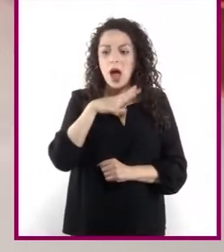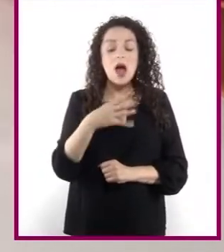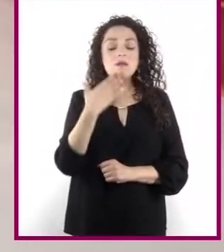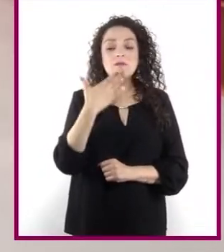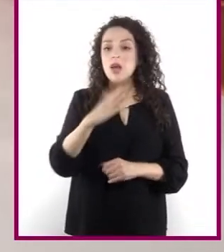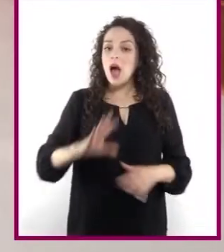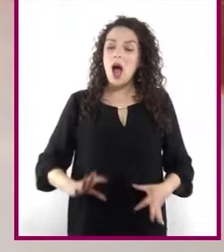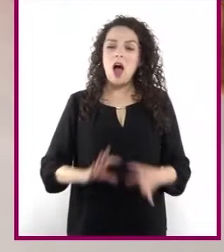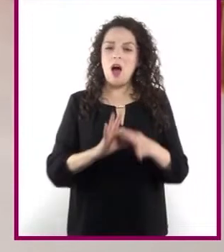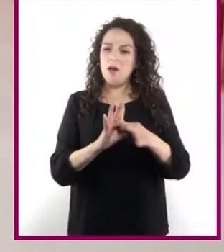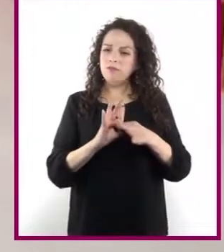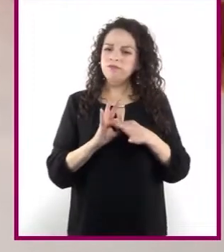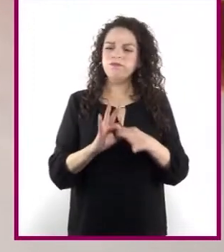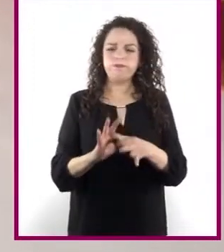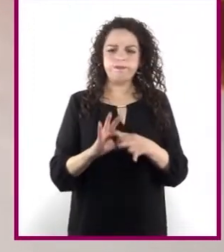relación